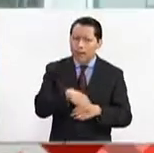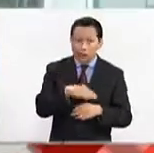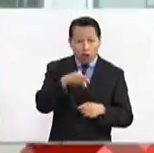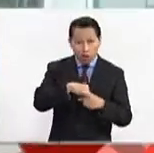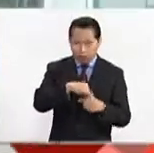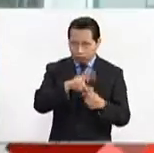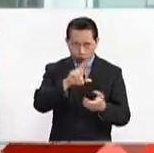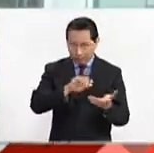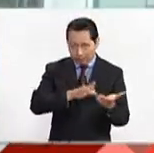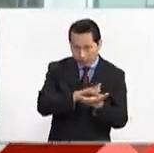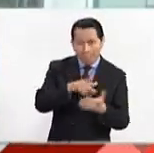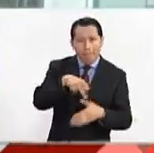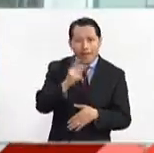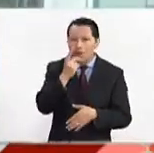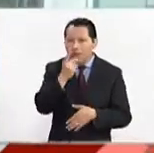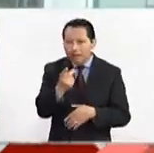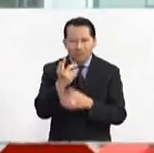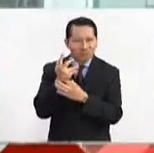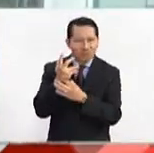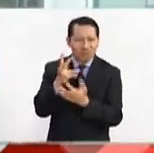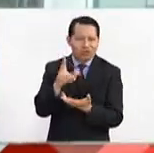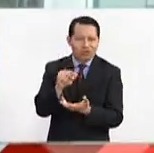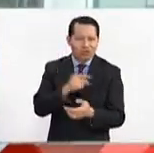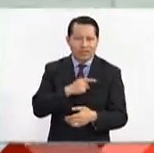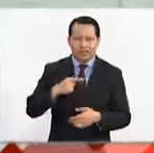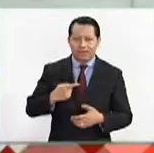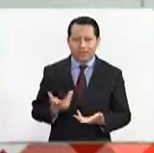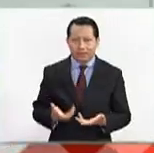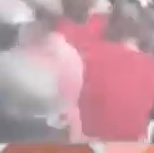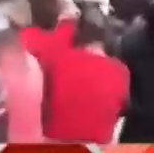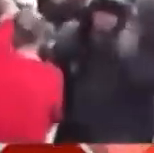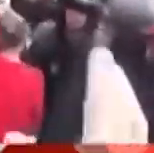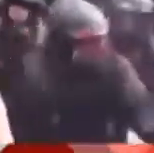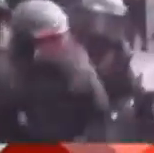referéndum, pero sí dijo: así no son las cosas.